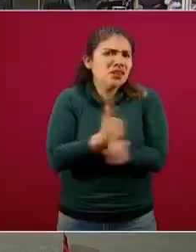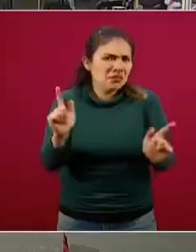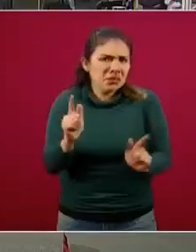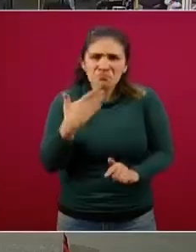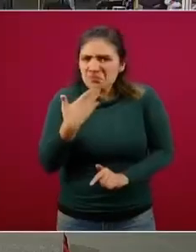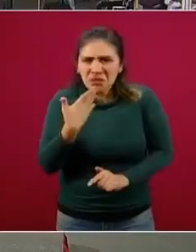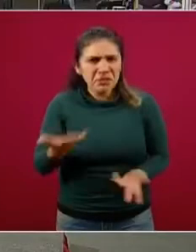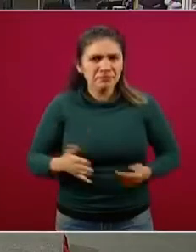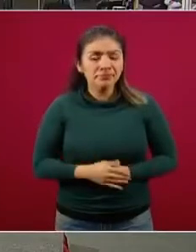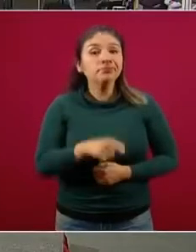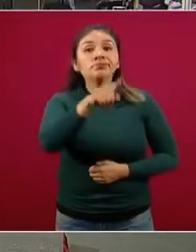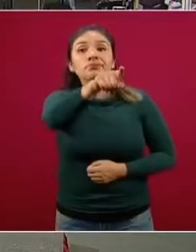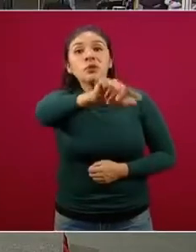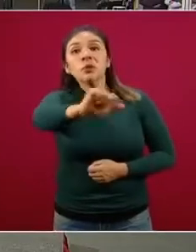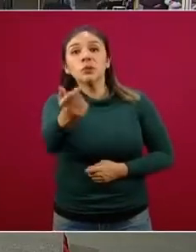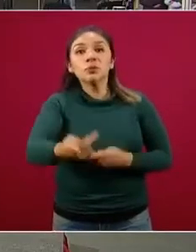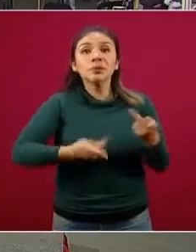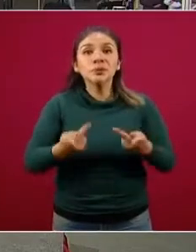Alfonso.